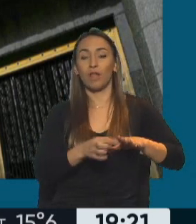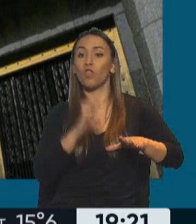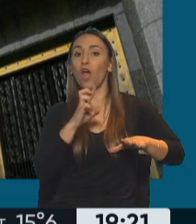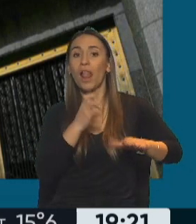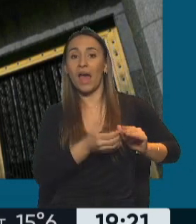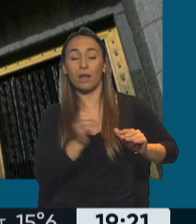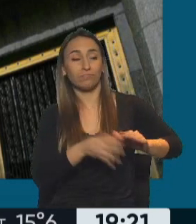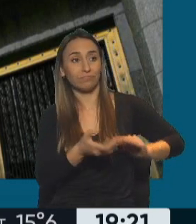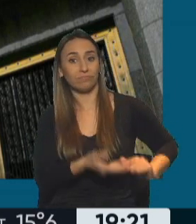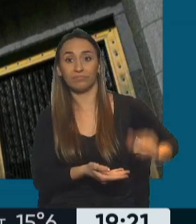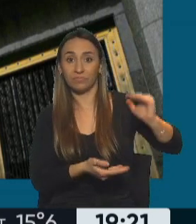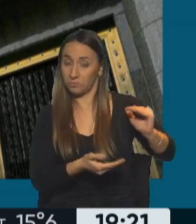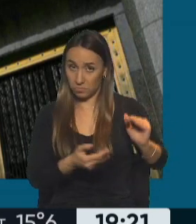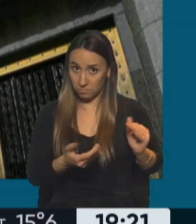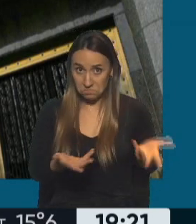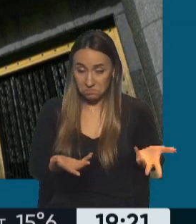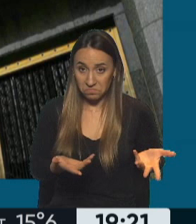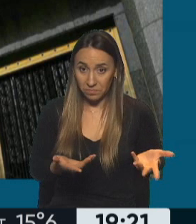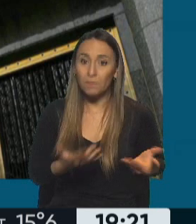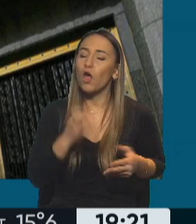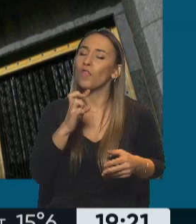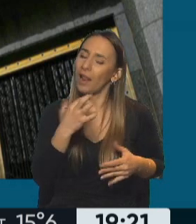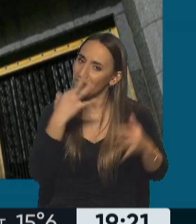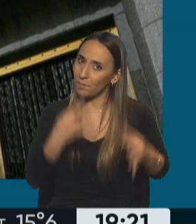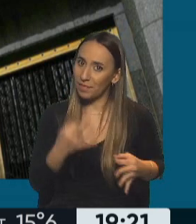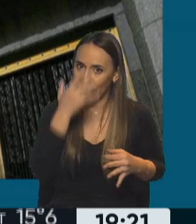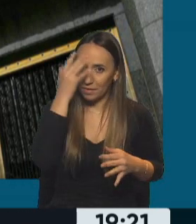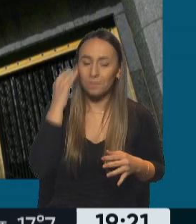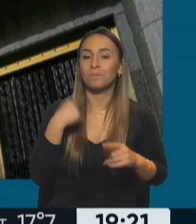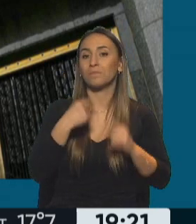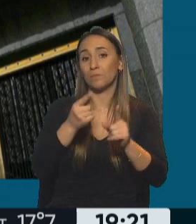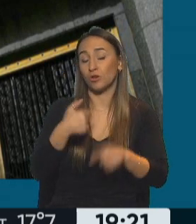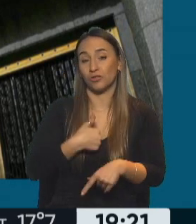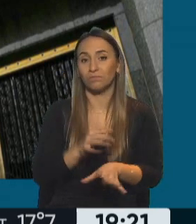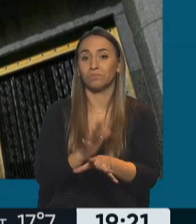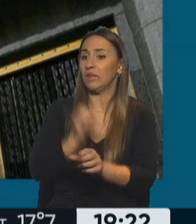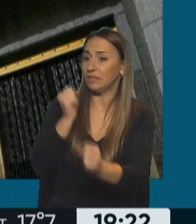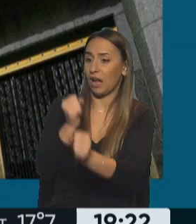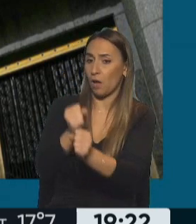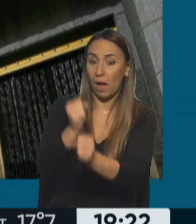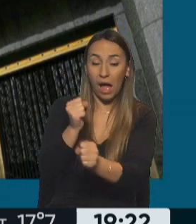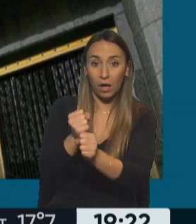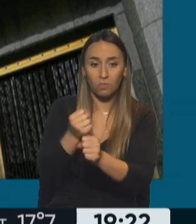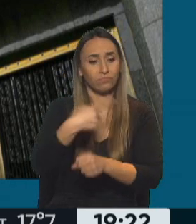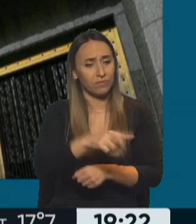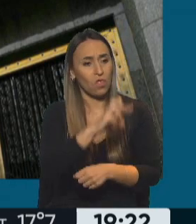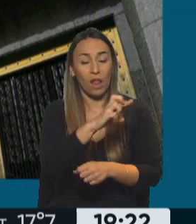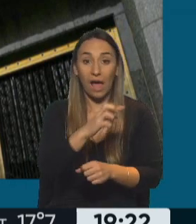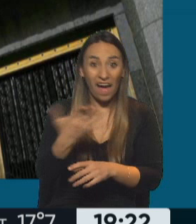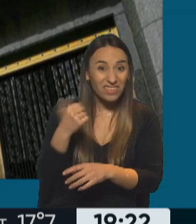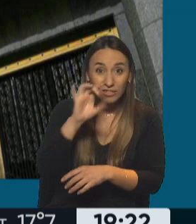la balanza comercial, que son los dólares de verdad, los que uno se gana. Los únicos dólares que ingresaban eran los dólares de la